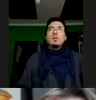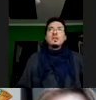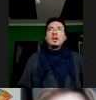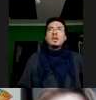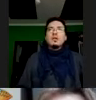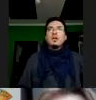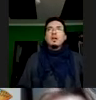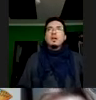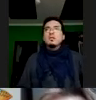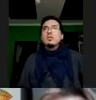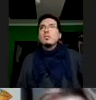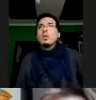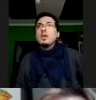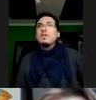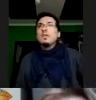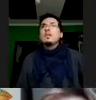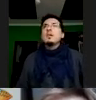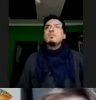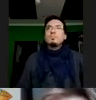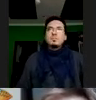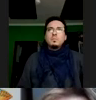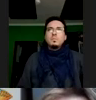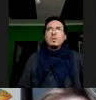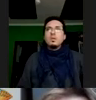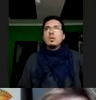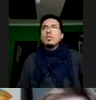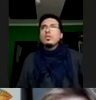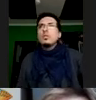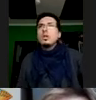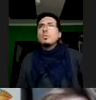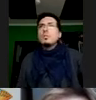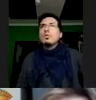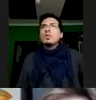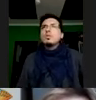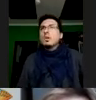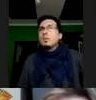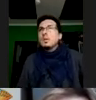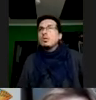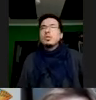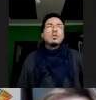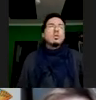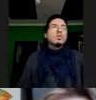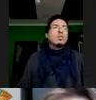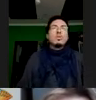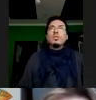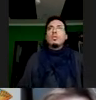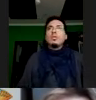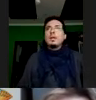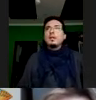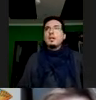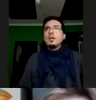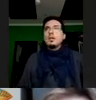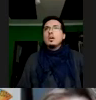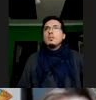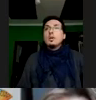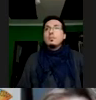como aparece acá arriba, viga WF se llama, 8 por 4, ahí aparece un número que no lo puedo